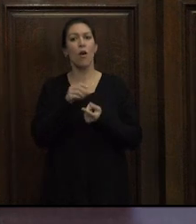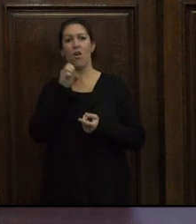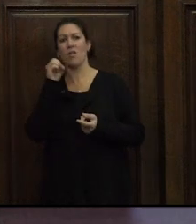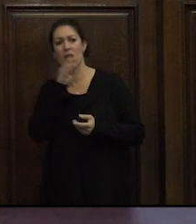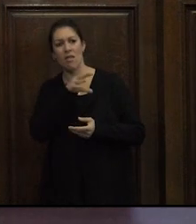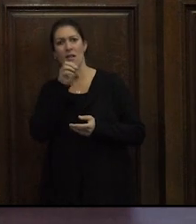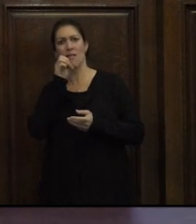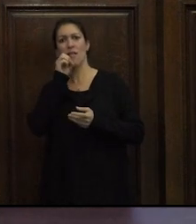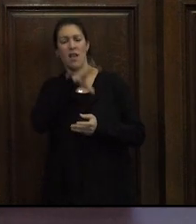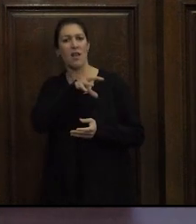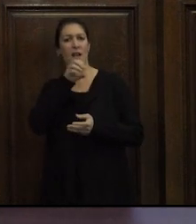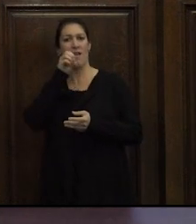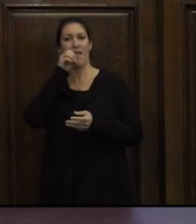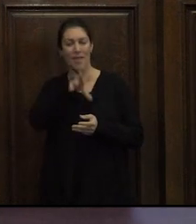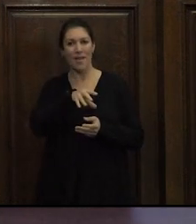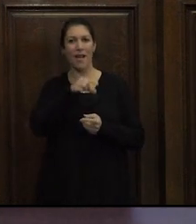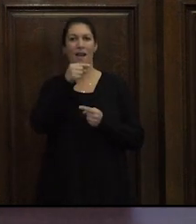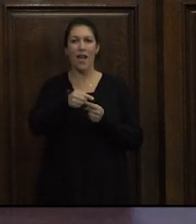venían criticando